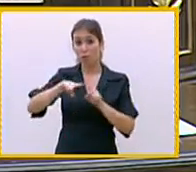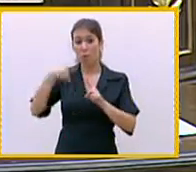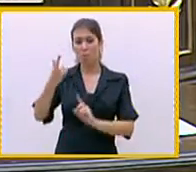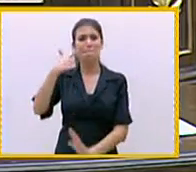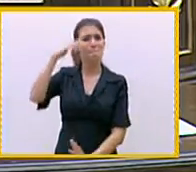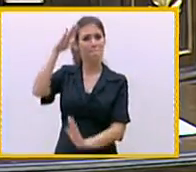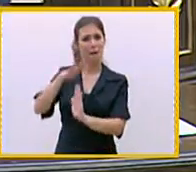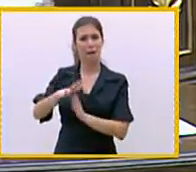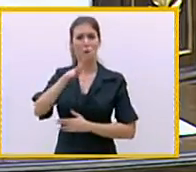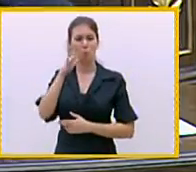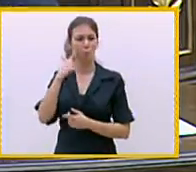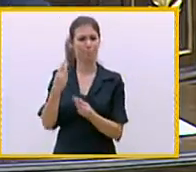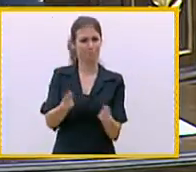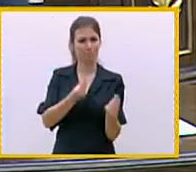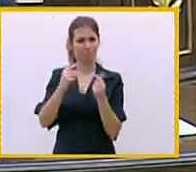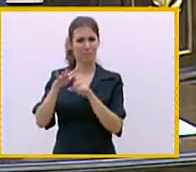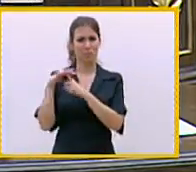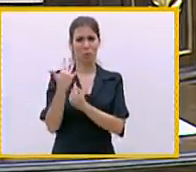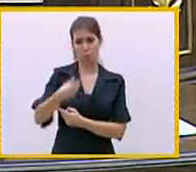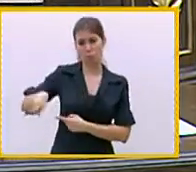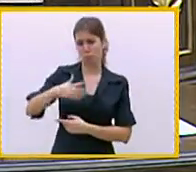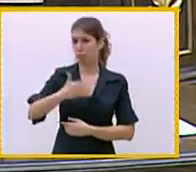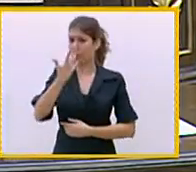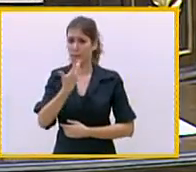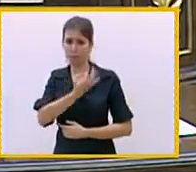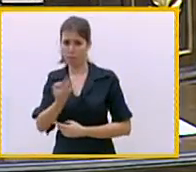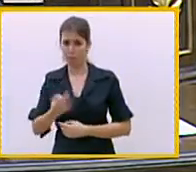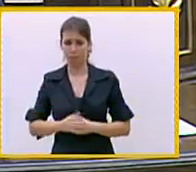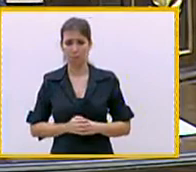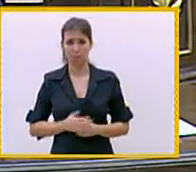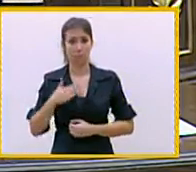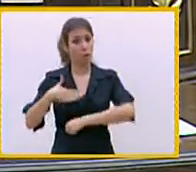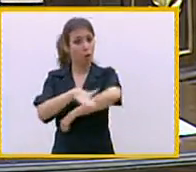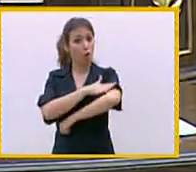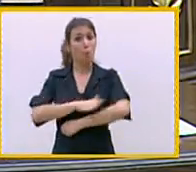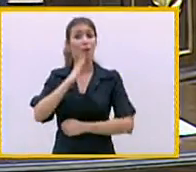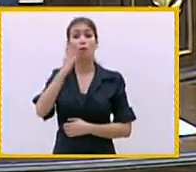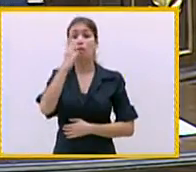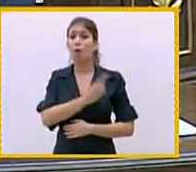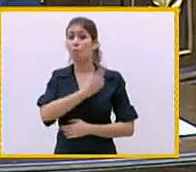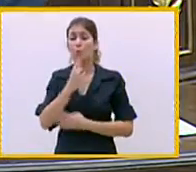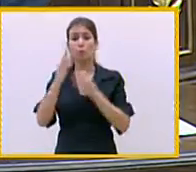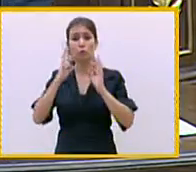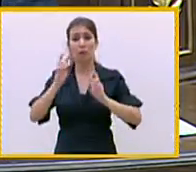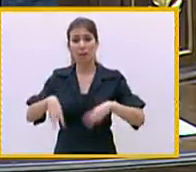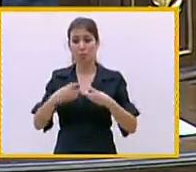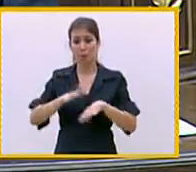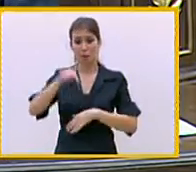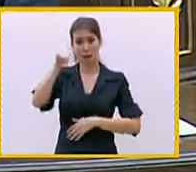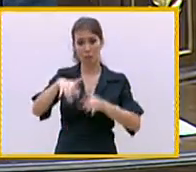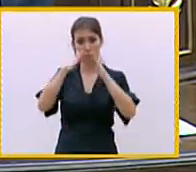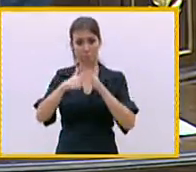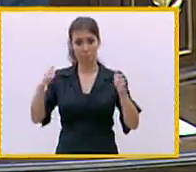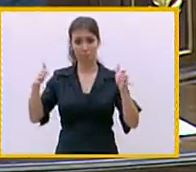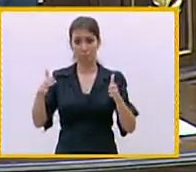las circunstancias que sus señorías conocen. El Gobierno cumplió con el compromiso de enviar la reforma a la Cámara. Acaba de ser